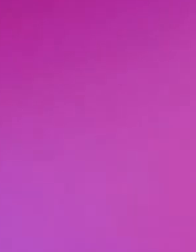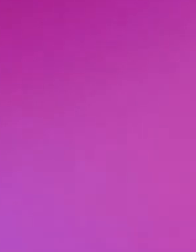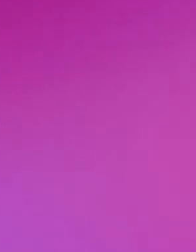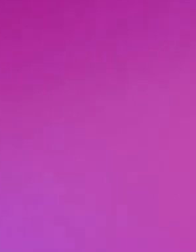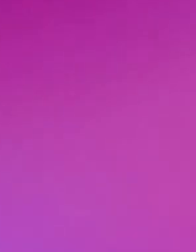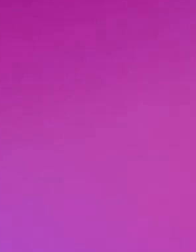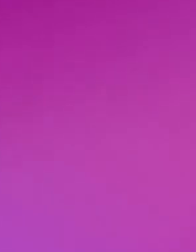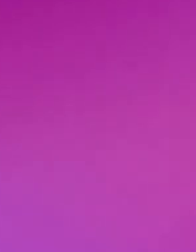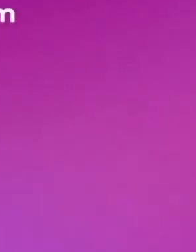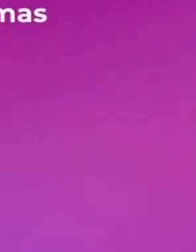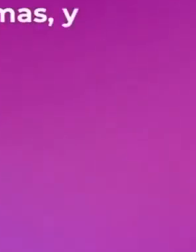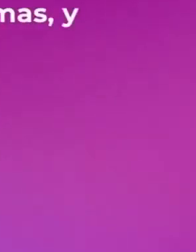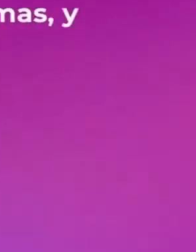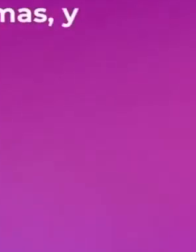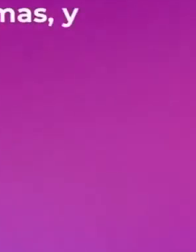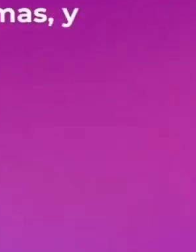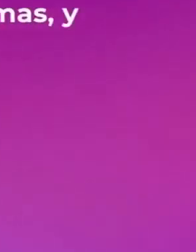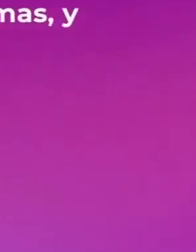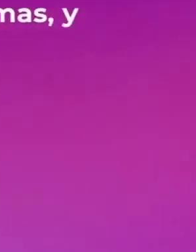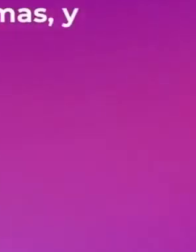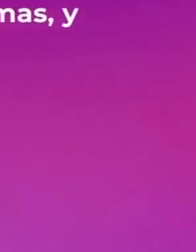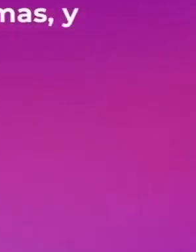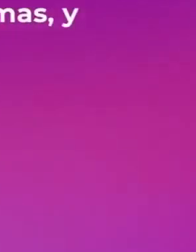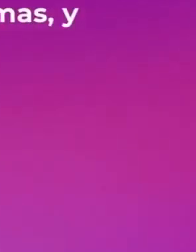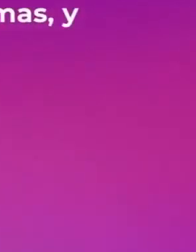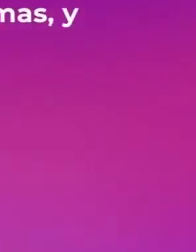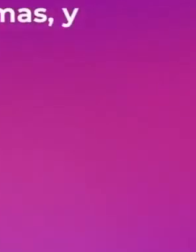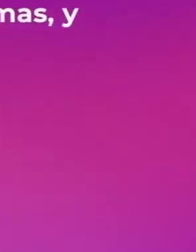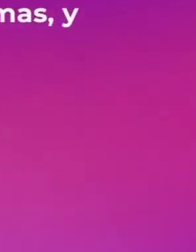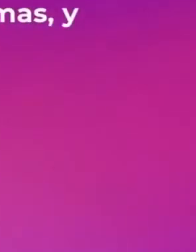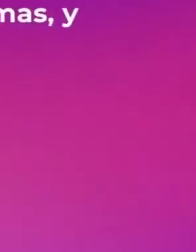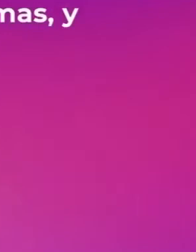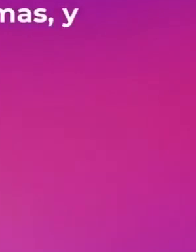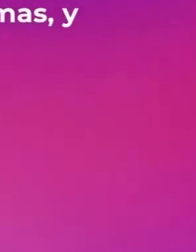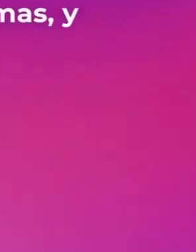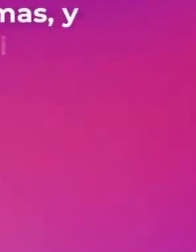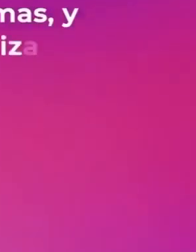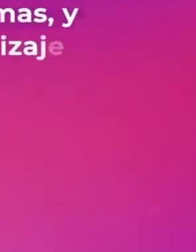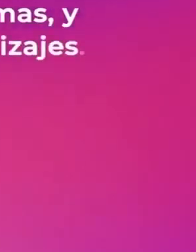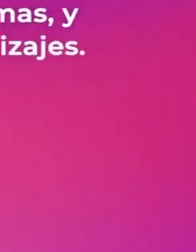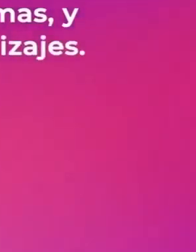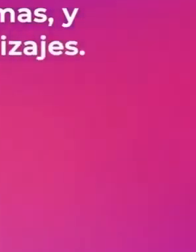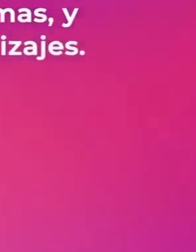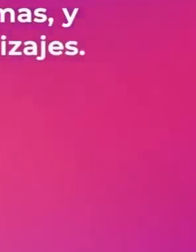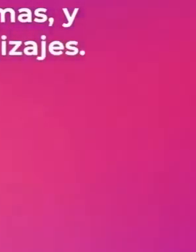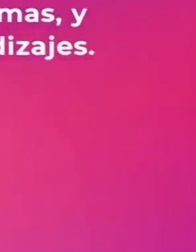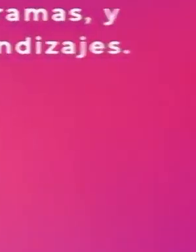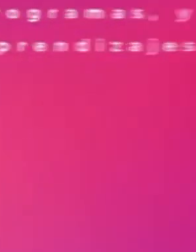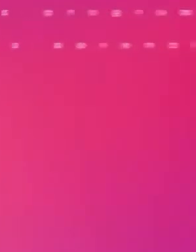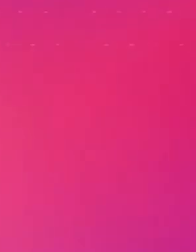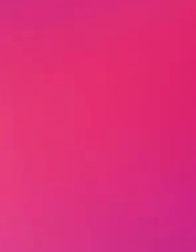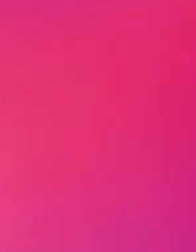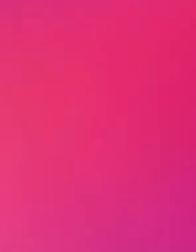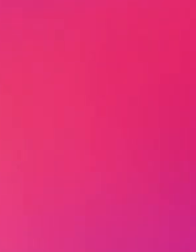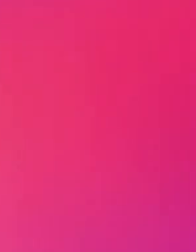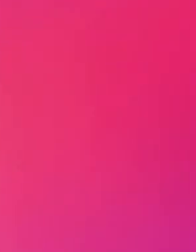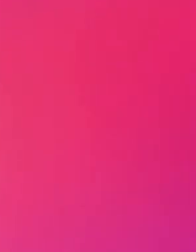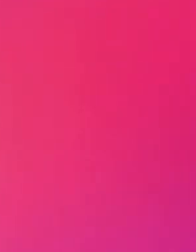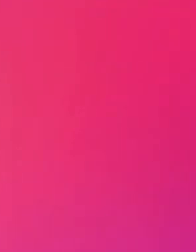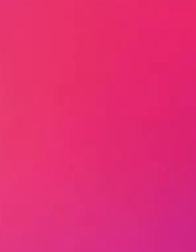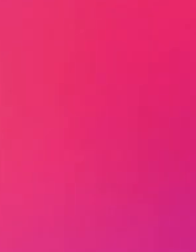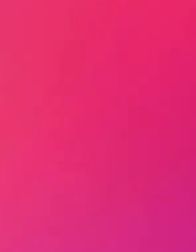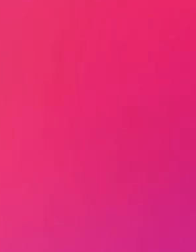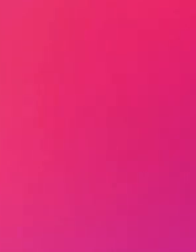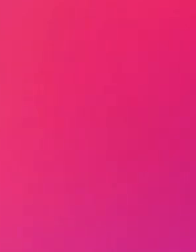aprendeencasa.cep.gov.mx, en donde podrás ver nuevamente los videos de los programas y además encontrarás actividades para fortalecer tus